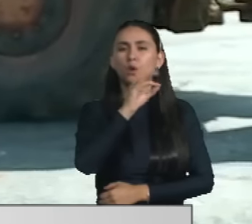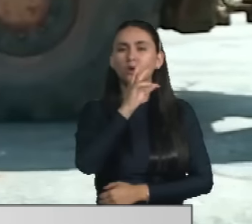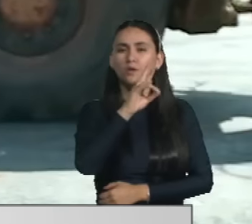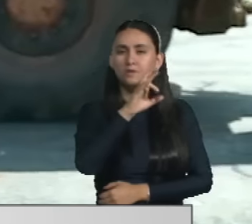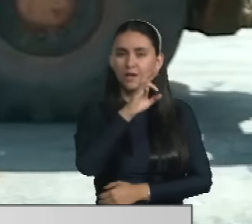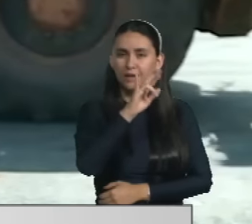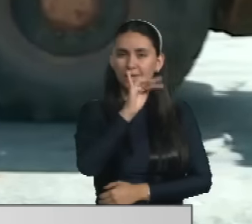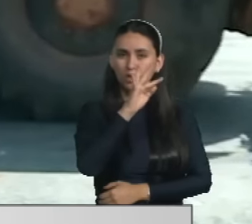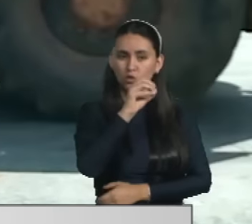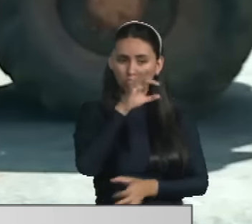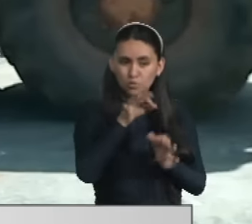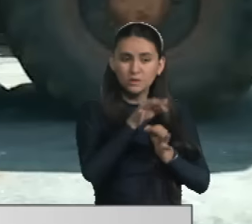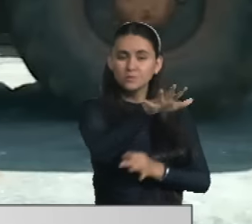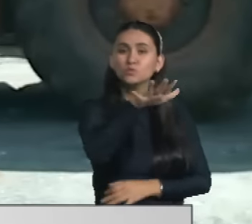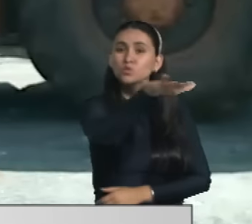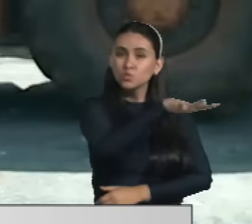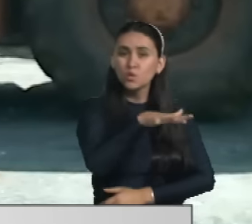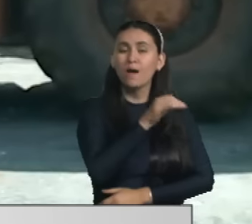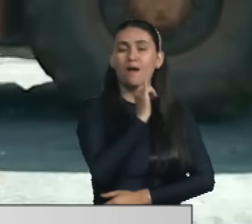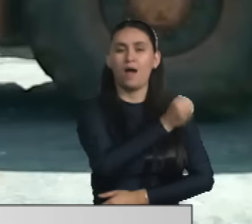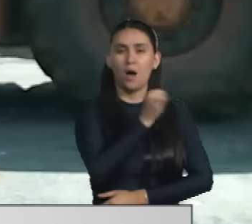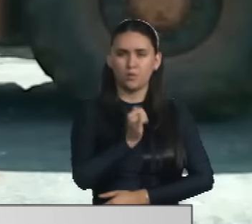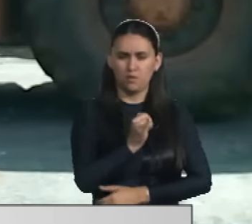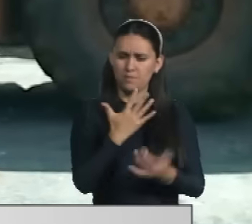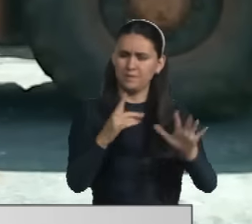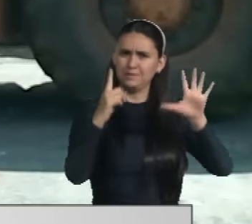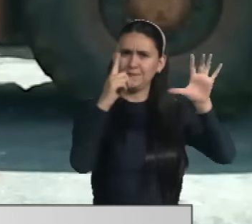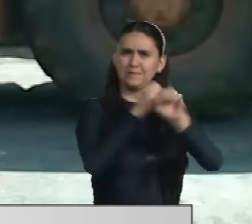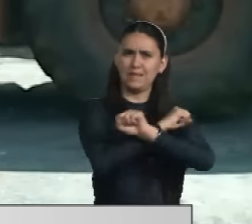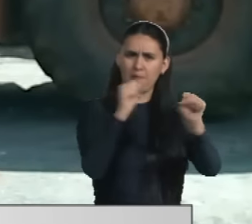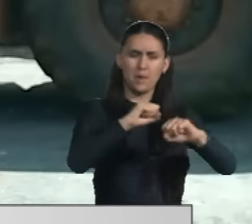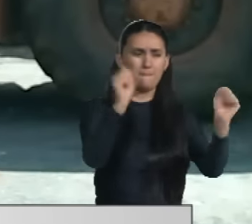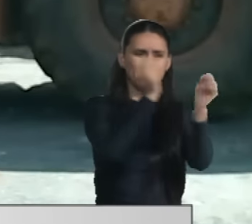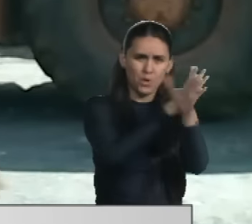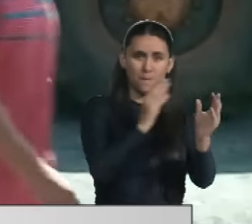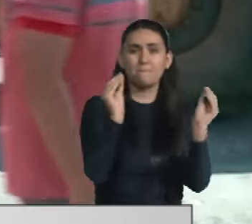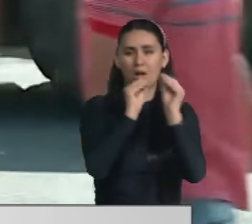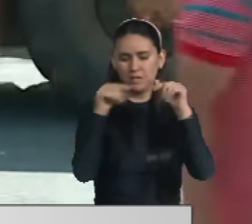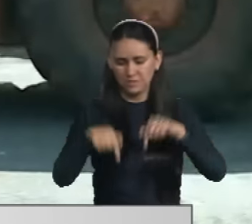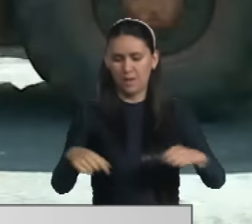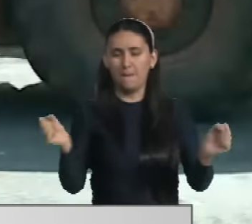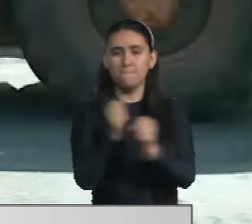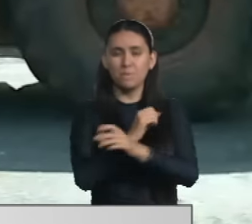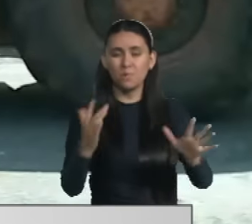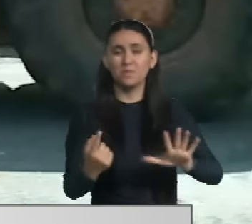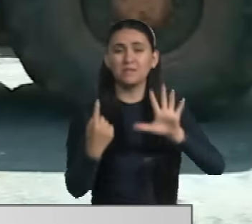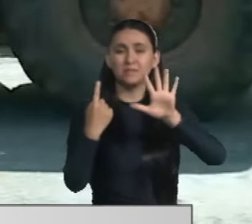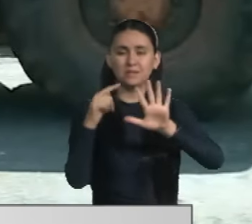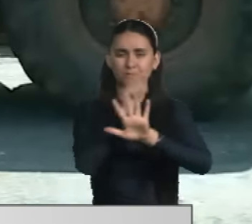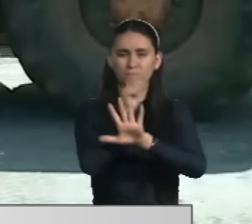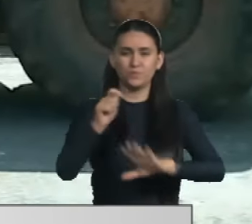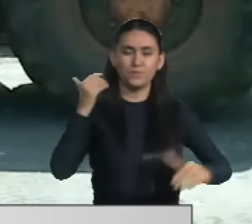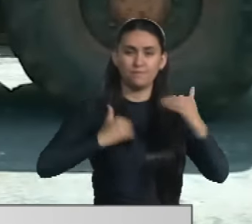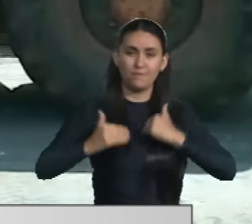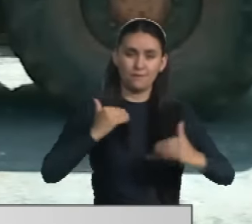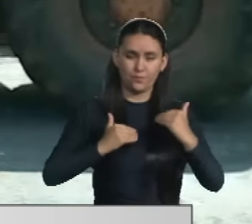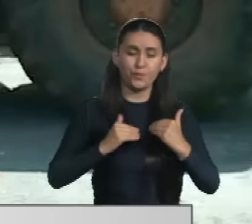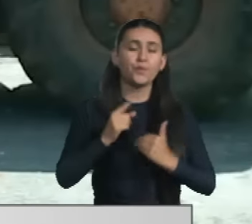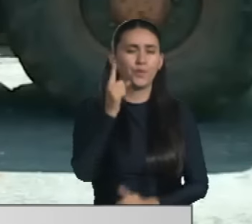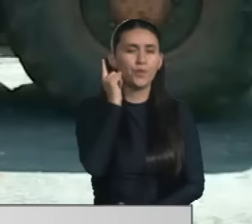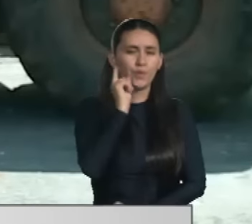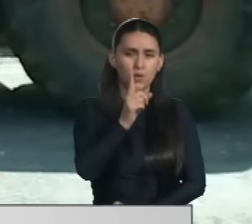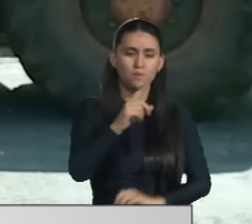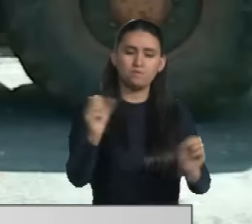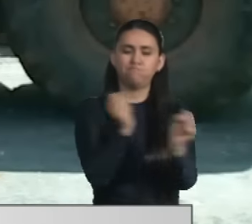municipio de Jamundí, que dieron inicio hacia las 6 de la mañana de hoy. 6 personas heridas son el saldo que deja como resultado